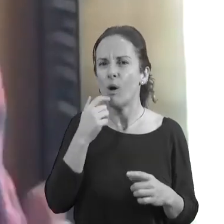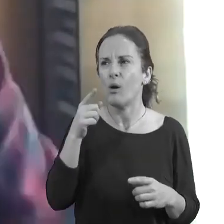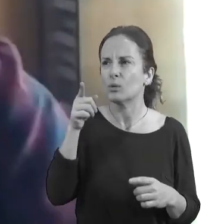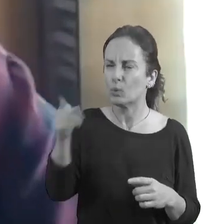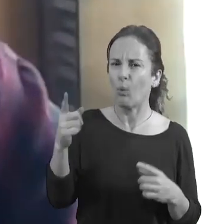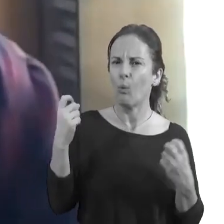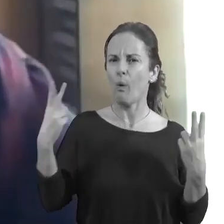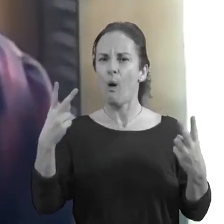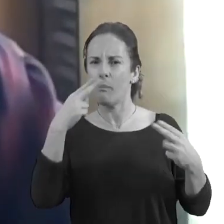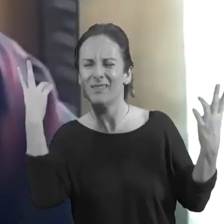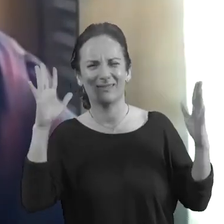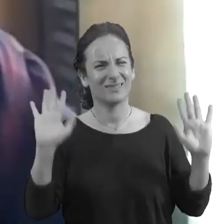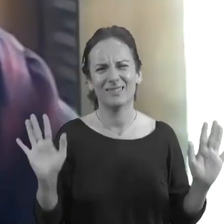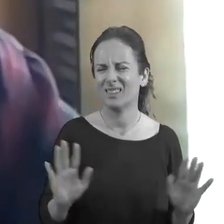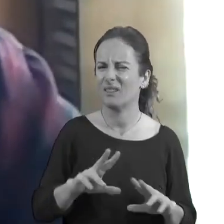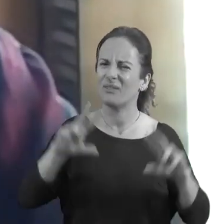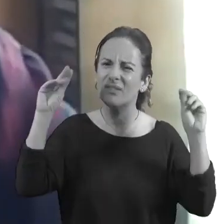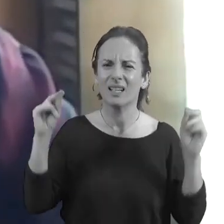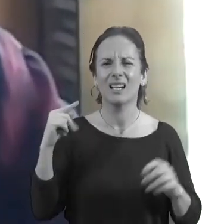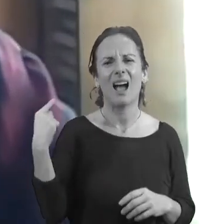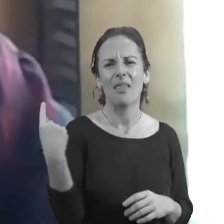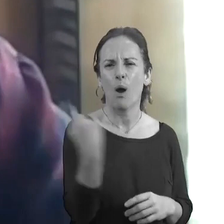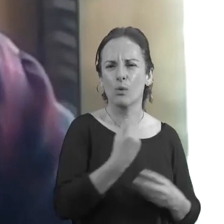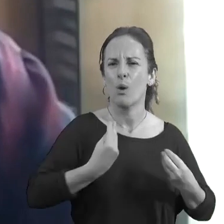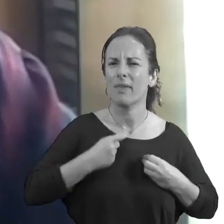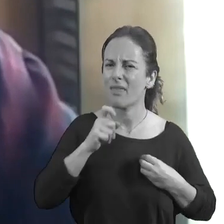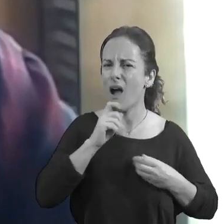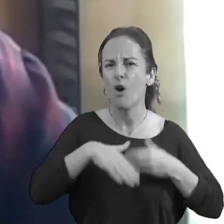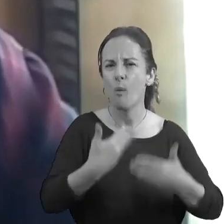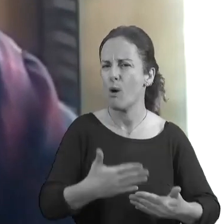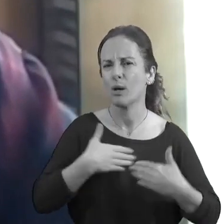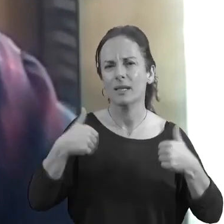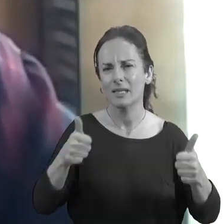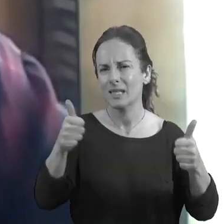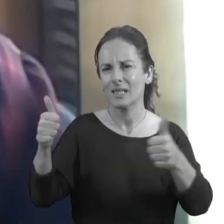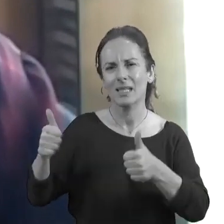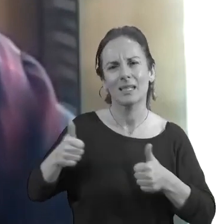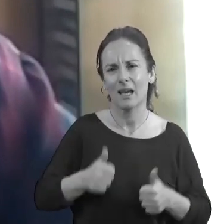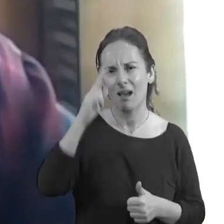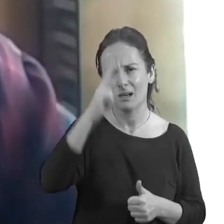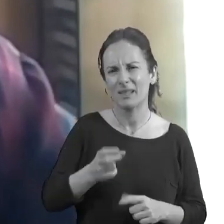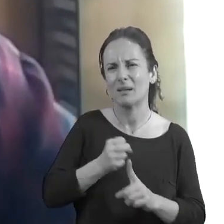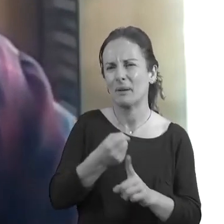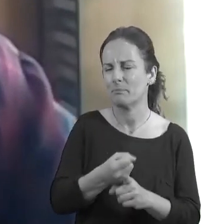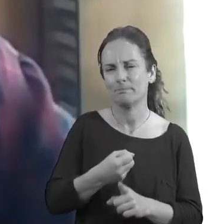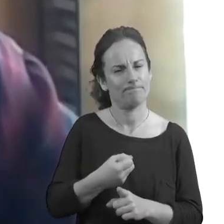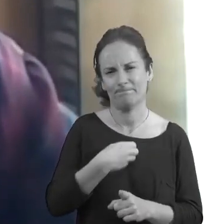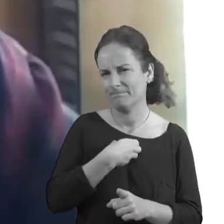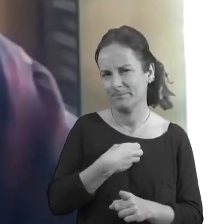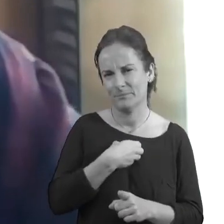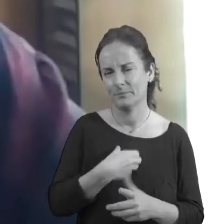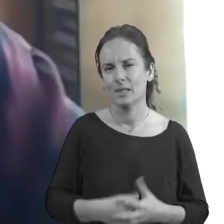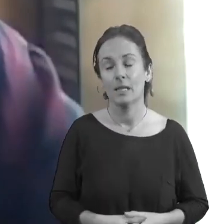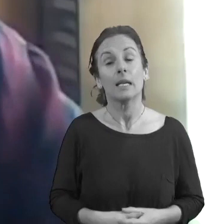Es decir, que cada cual vive su vida como quiere, ¿no? Dicho esto, yo creo que es cierto que, bueno, siendo